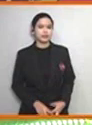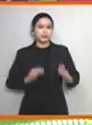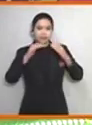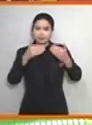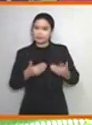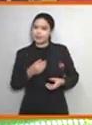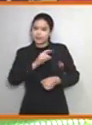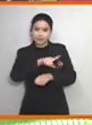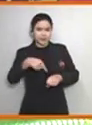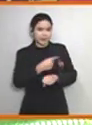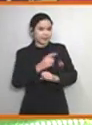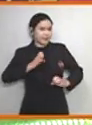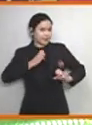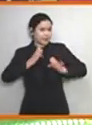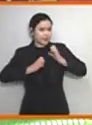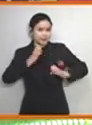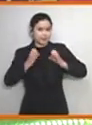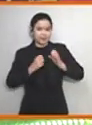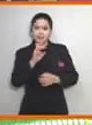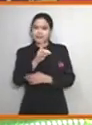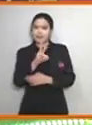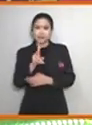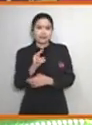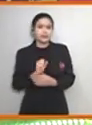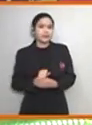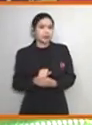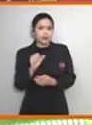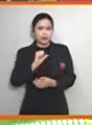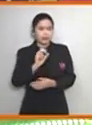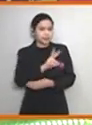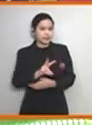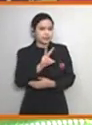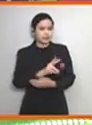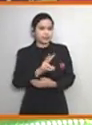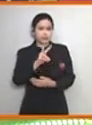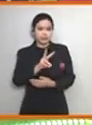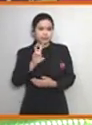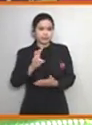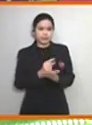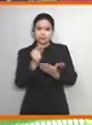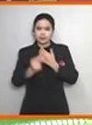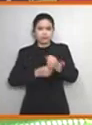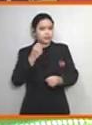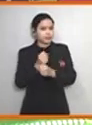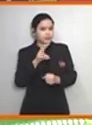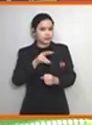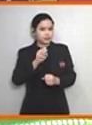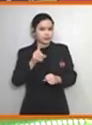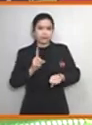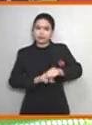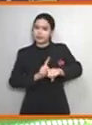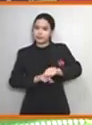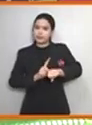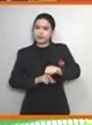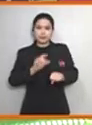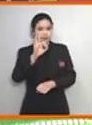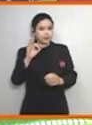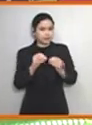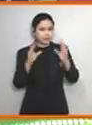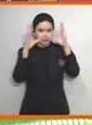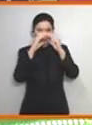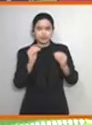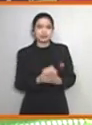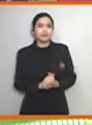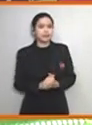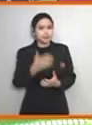Bienvenidos a los minutos más emocionantes de la televisión del día de hoy, viernes 27 de agosto del año 2021, cuando son las 9 en punto de la